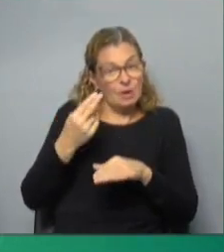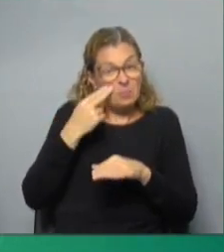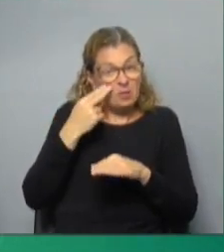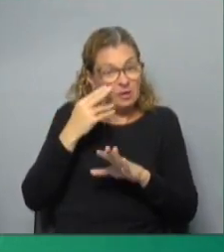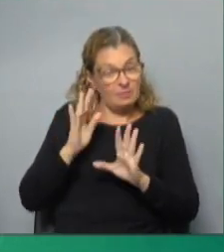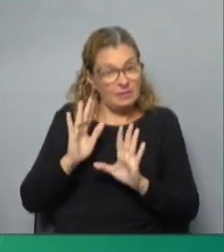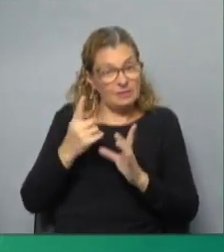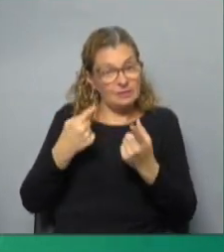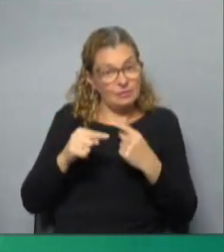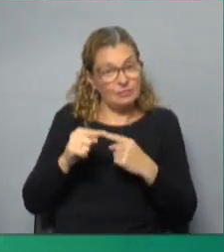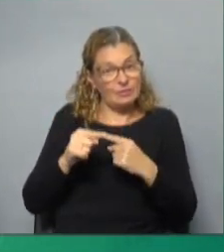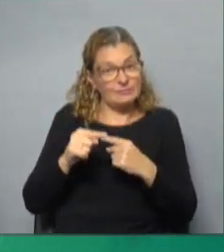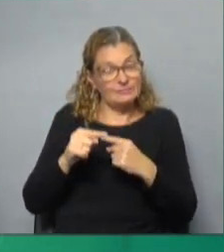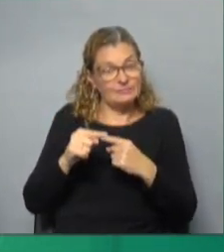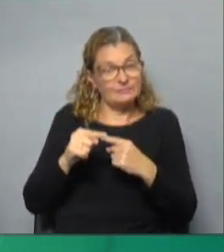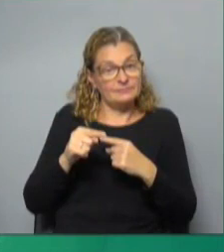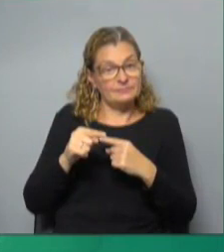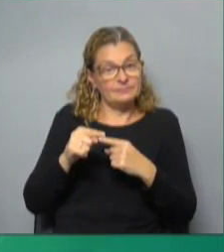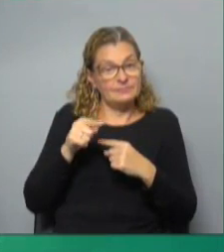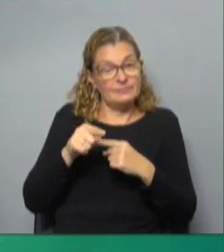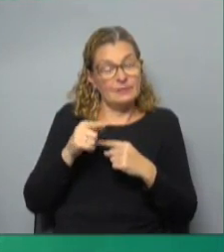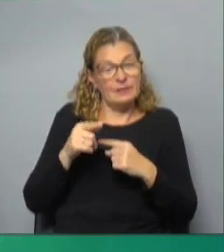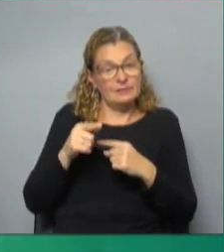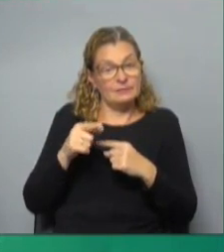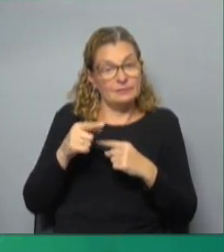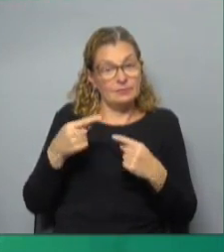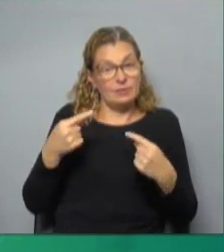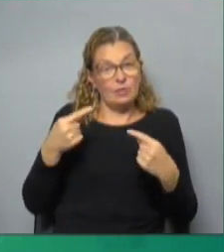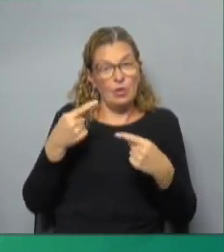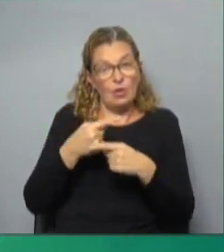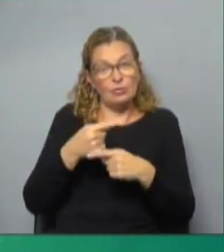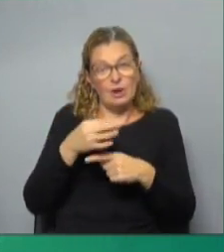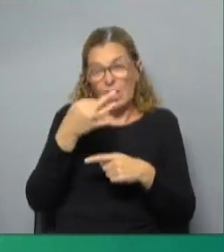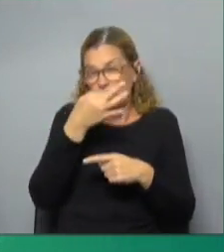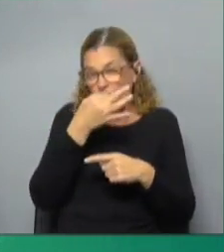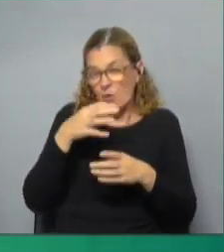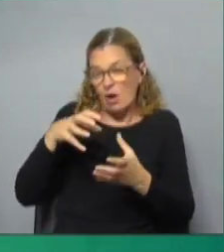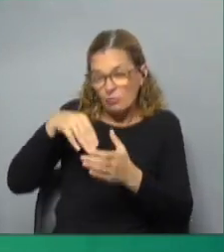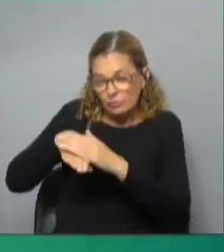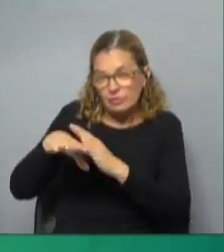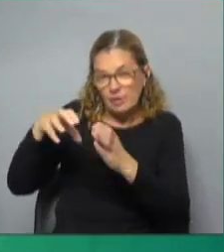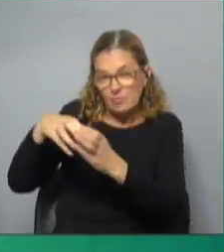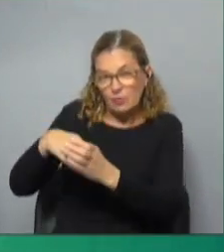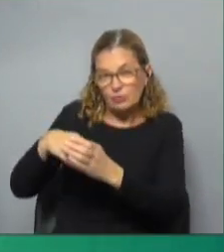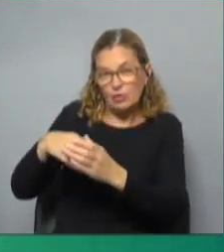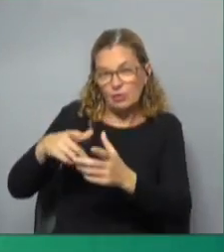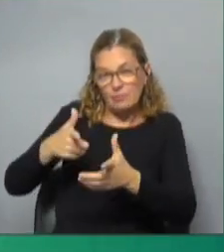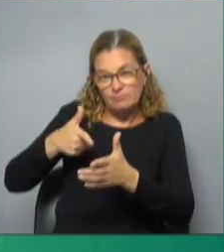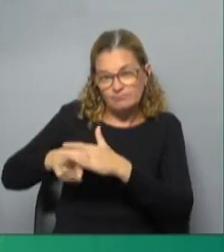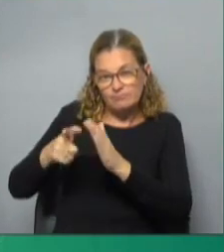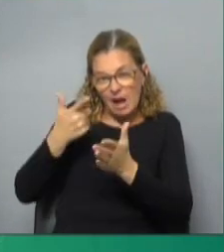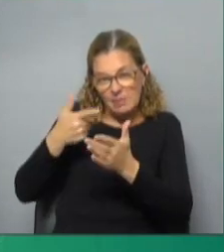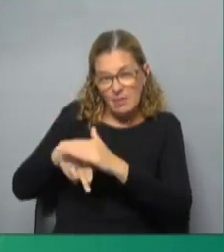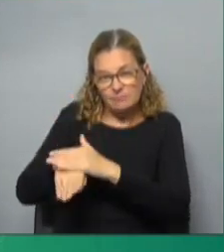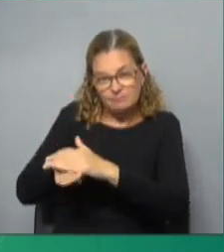entonces en este caso contra la boca o contra un depósito del narcotráfico y